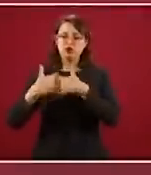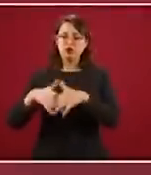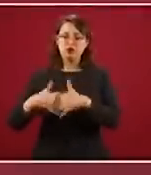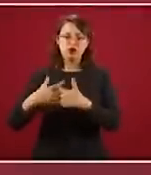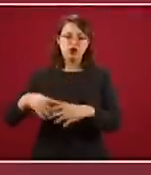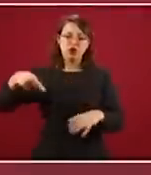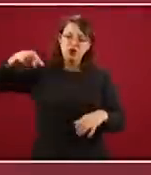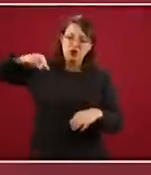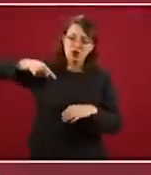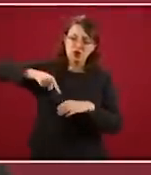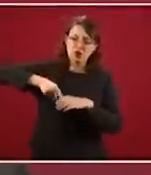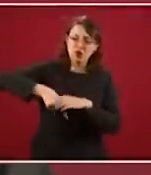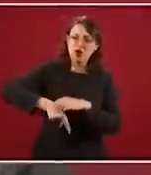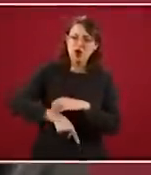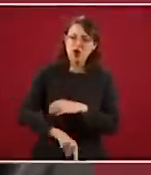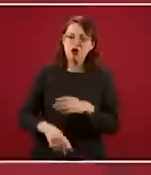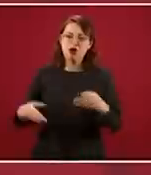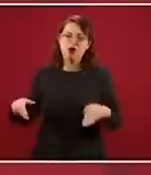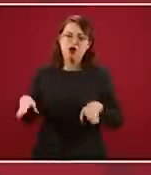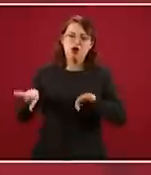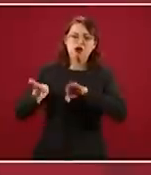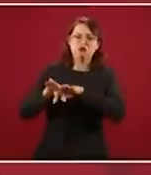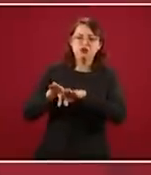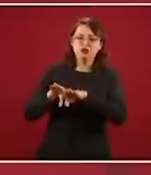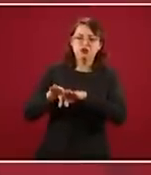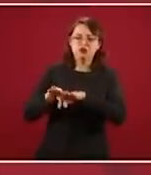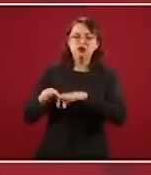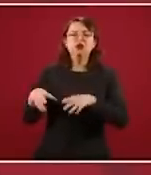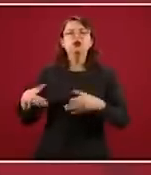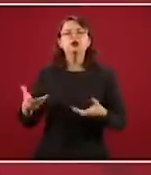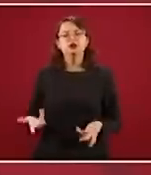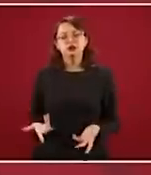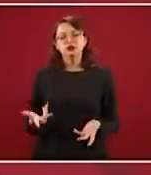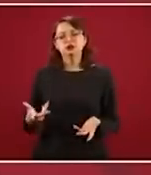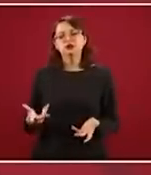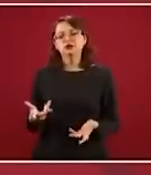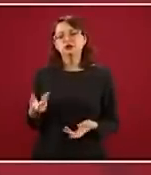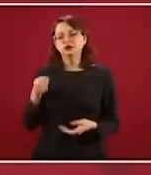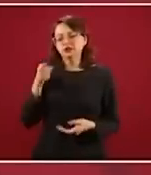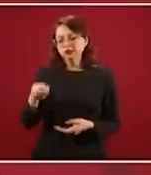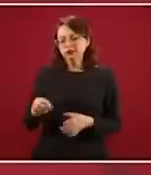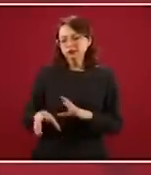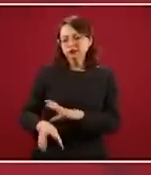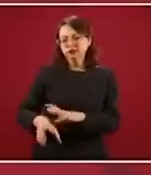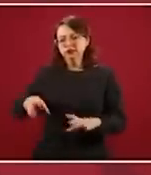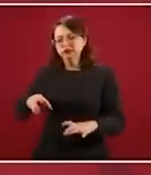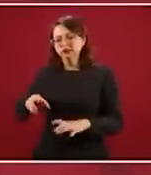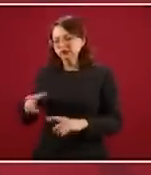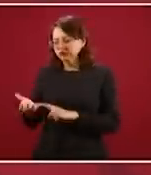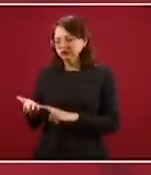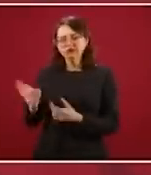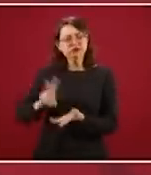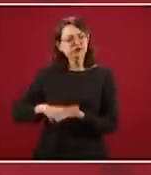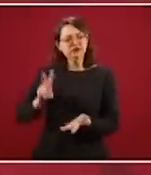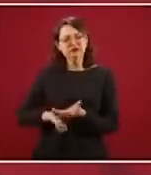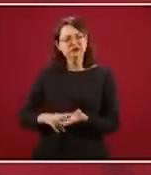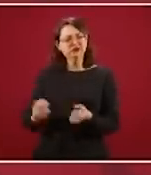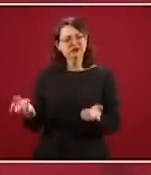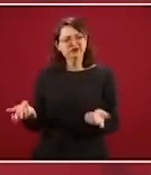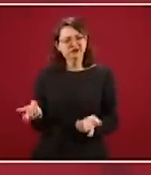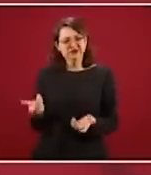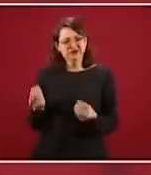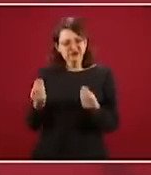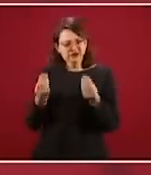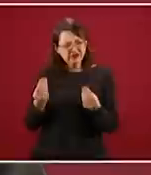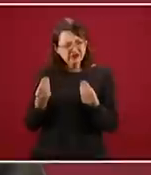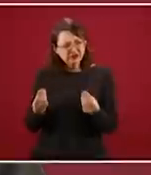pozos, y hemos observado que estas bombas no tienen un gran valor